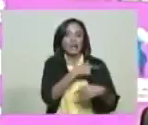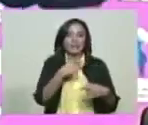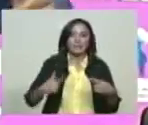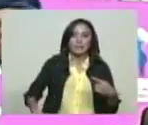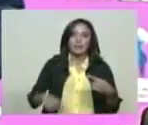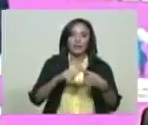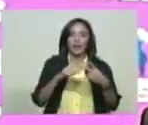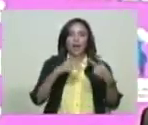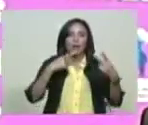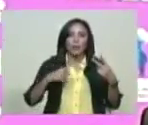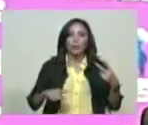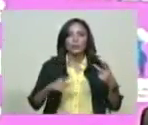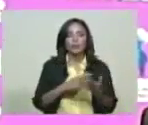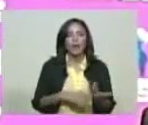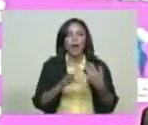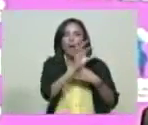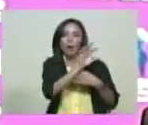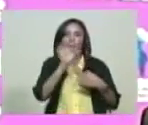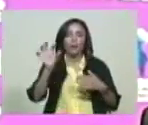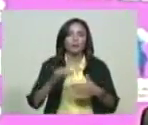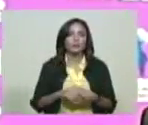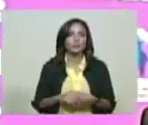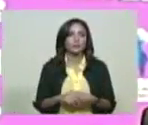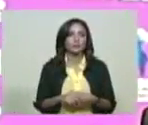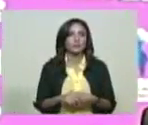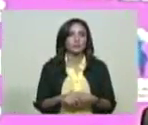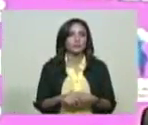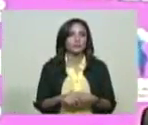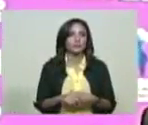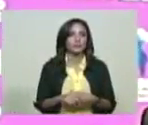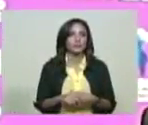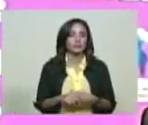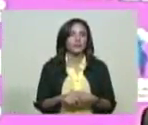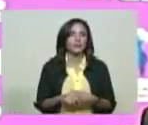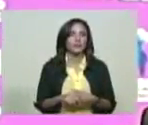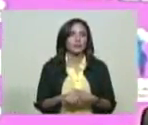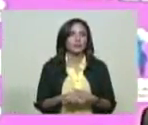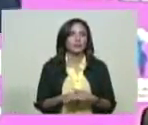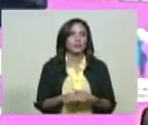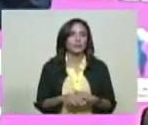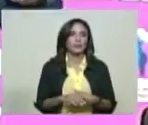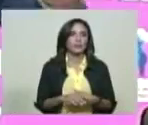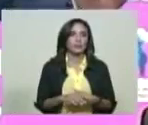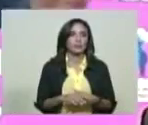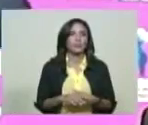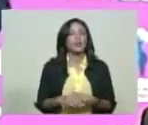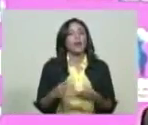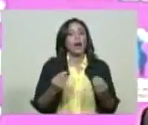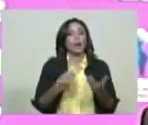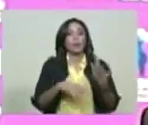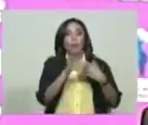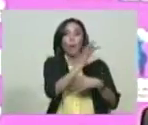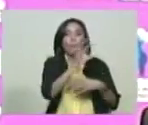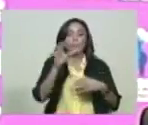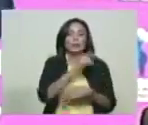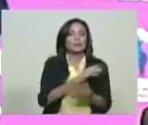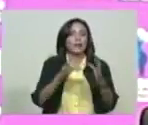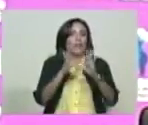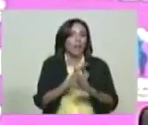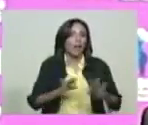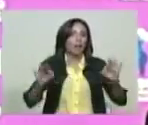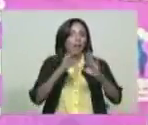grandes potencias no las puede detener ya del mundo multipolar existe y nadie podrá